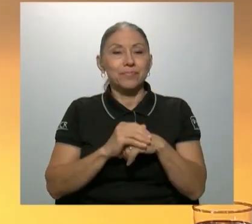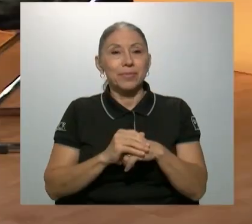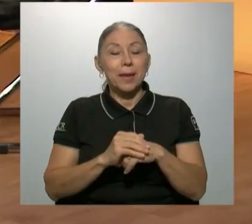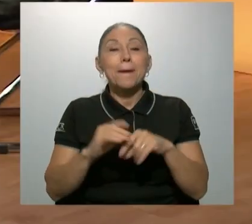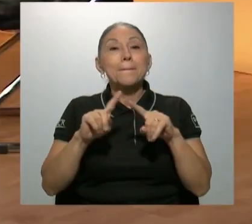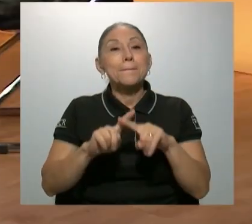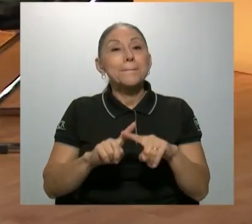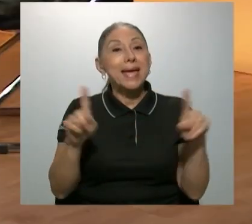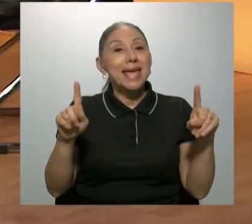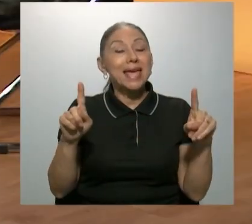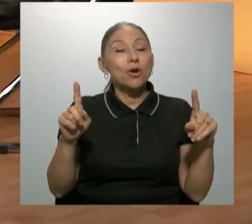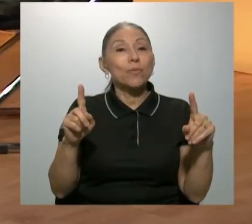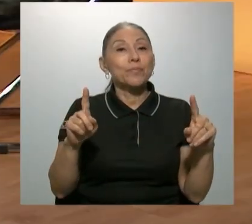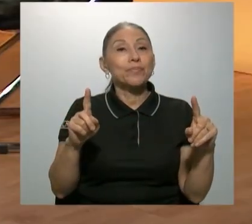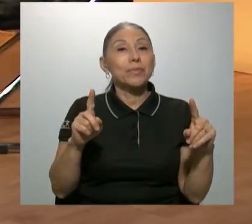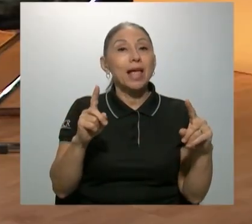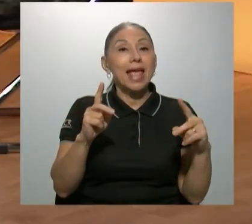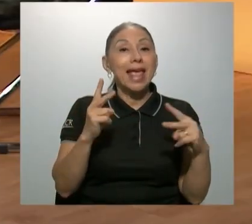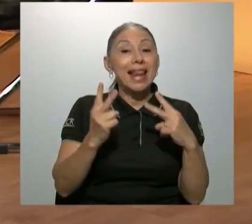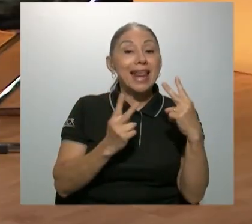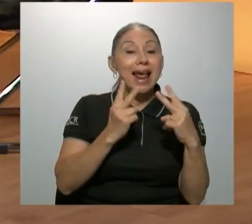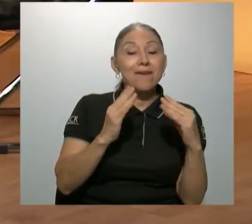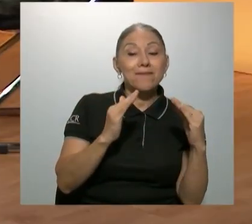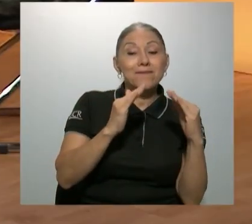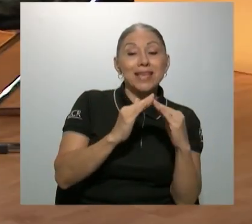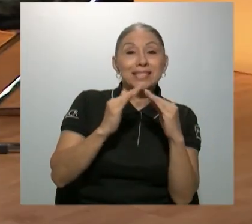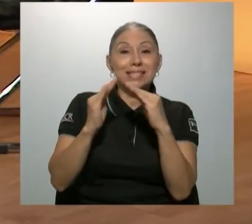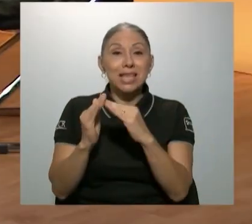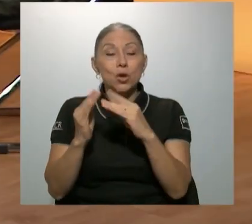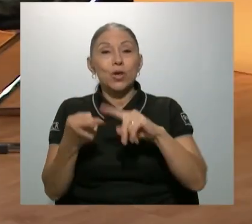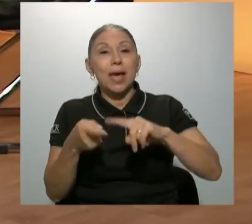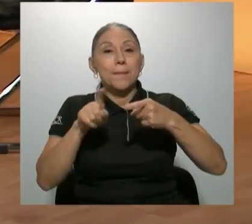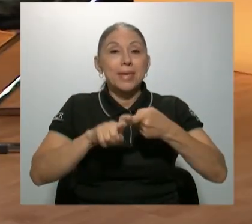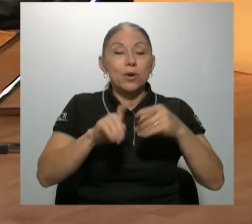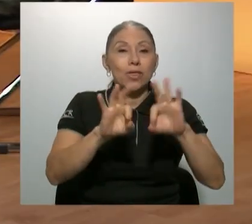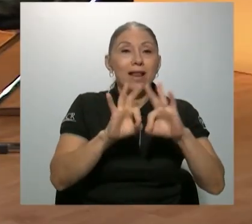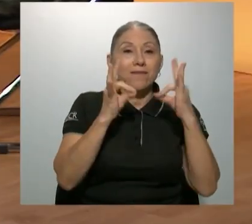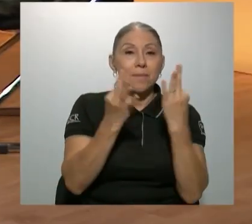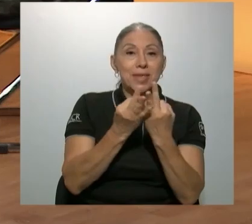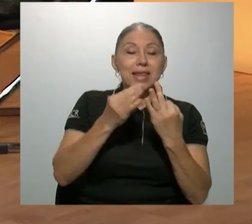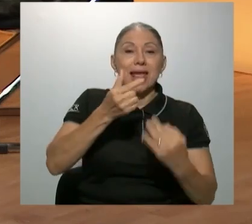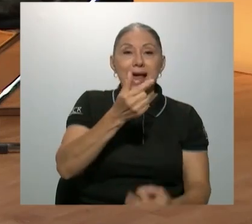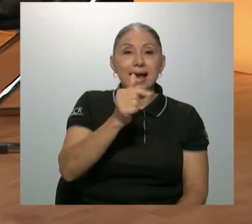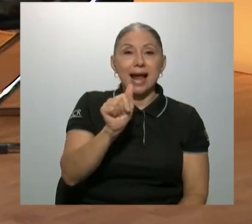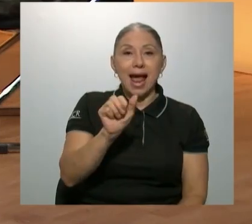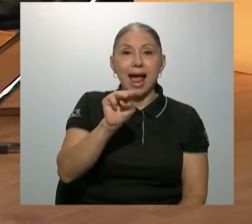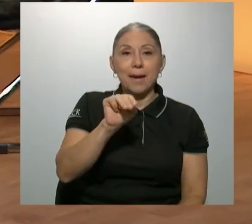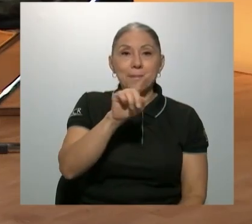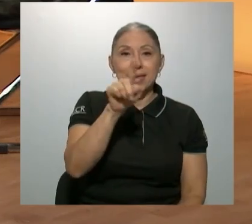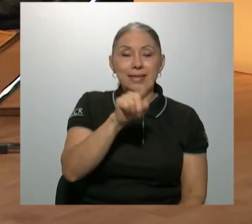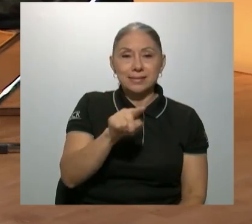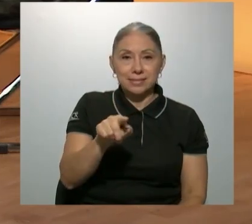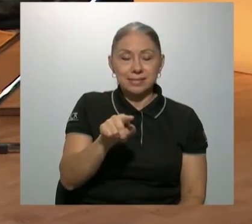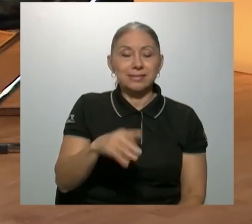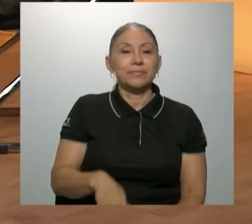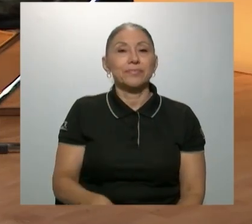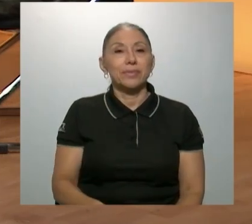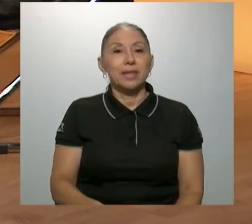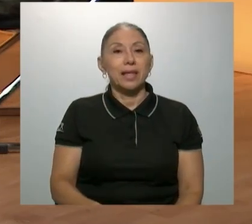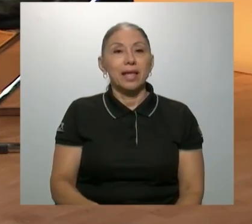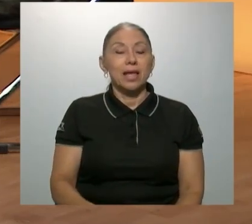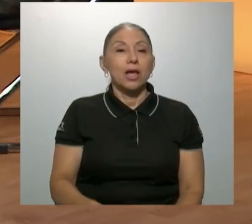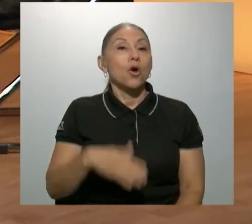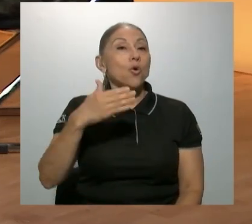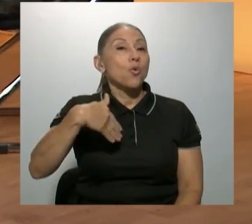pero vecino y amigo de la familia Gámez. Le dijo cuando